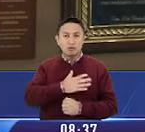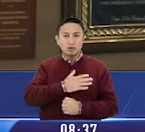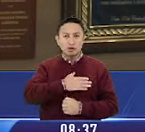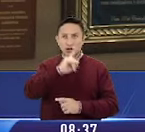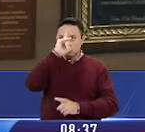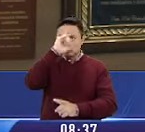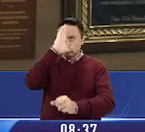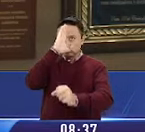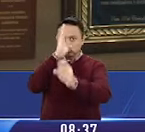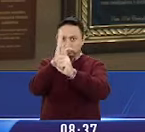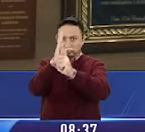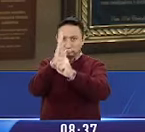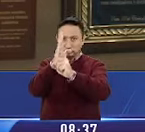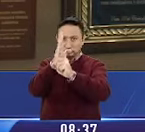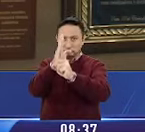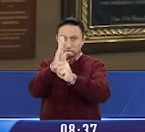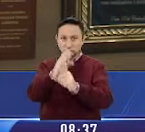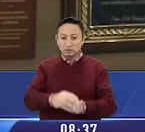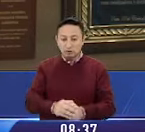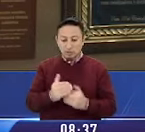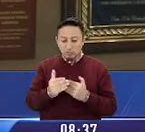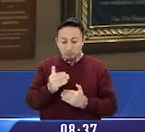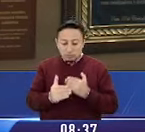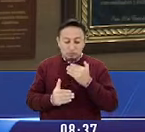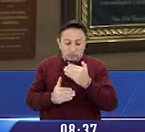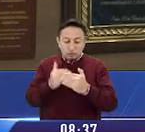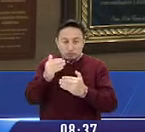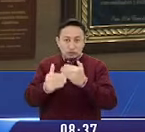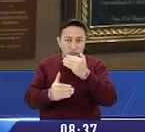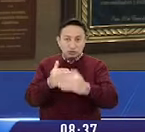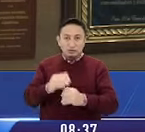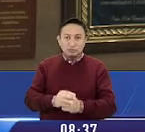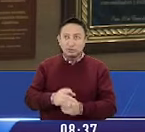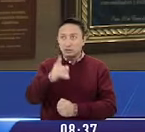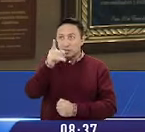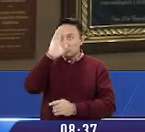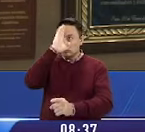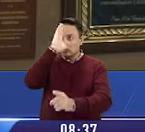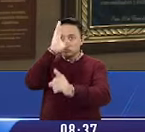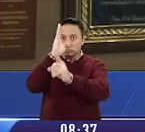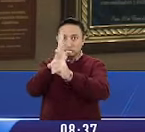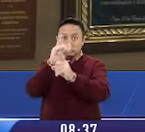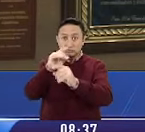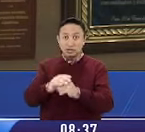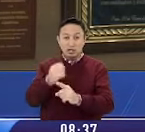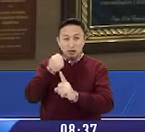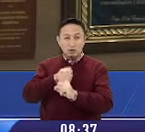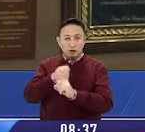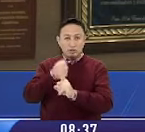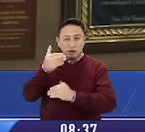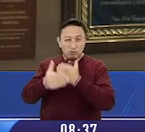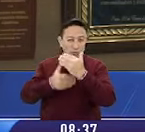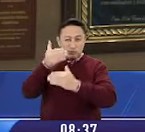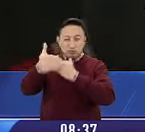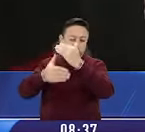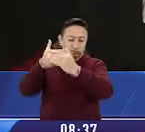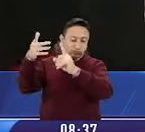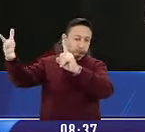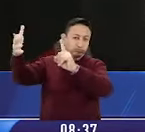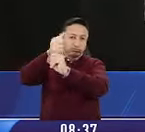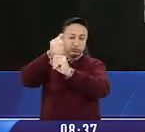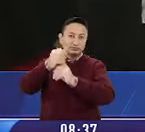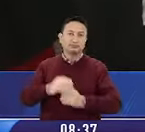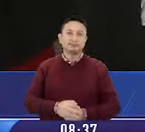objetivo, fijarnos nuestras metas, un horizonte a donde queremos llegar y tenemos que luchar para lograr alcanzar.